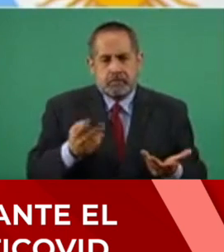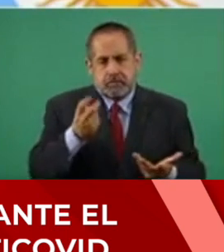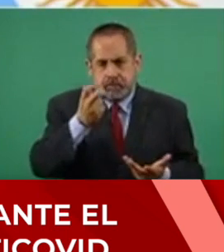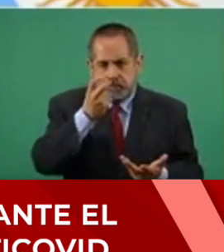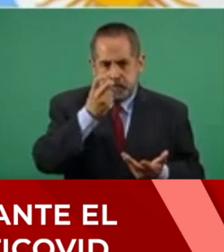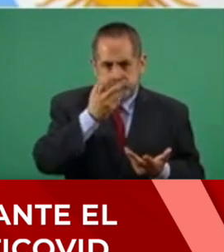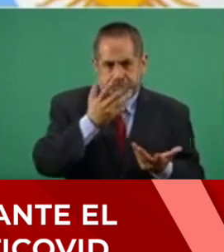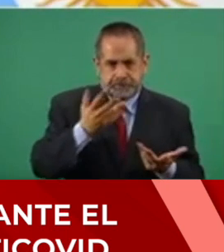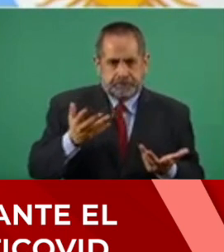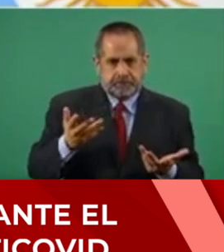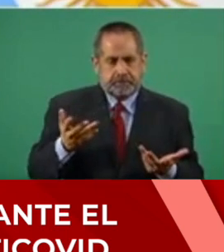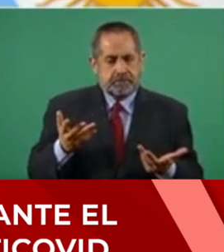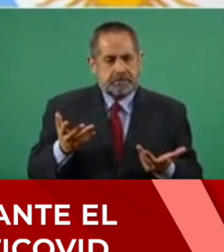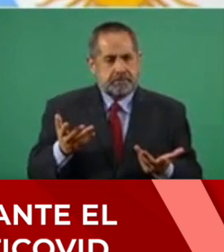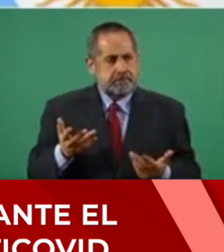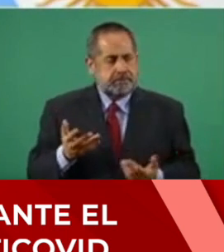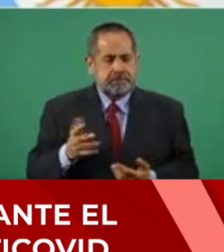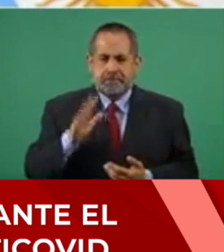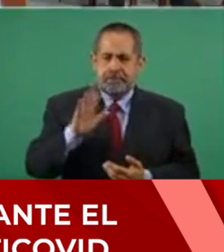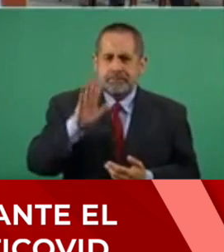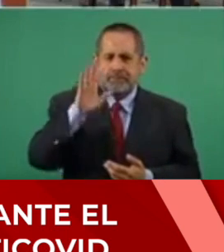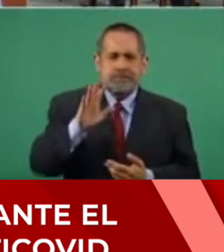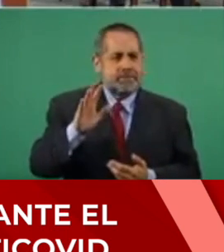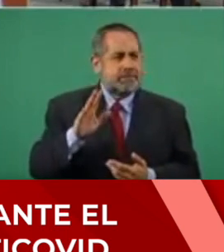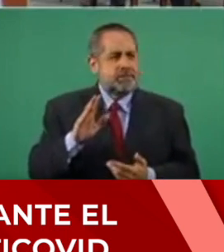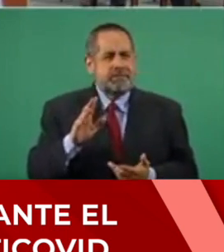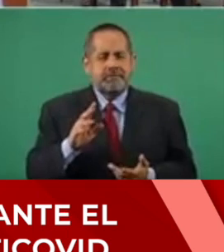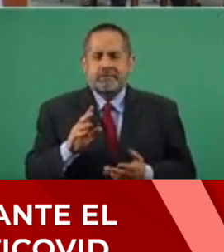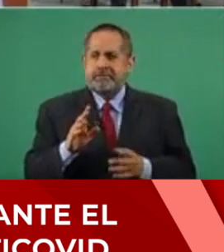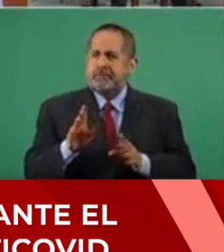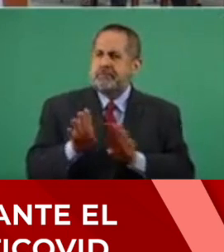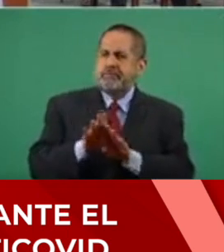parece un florero